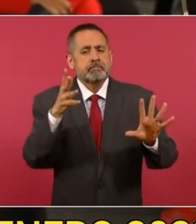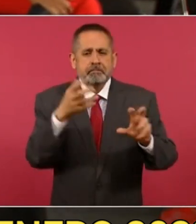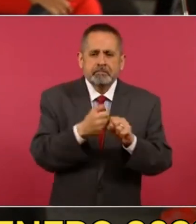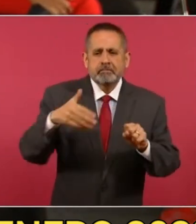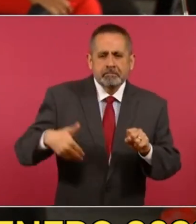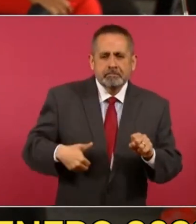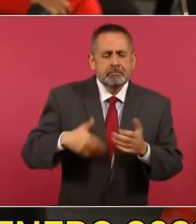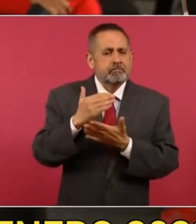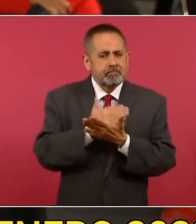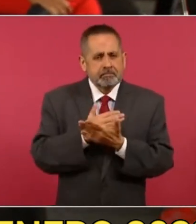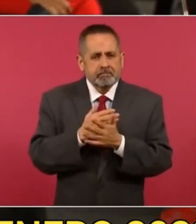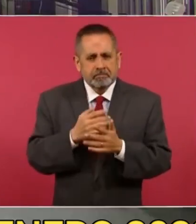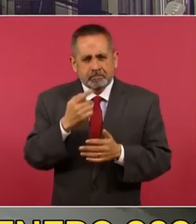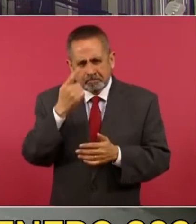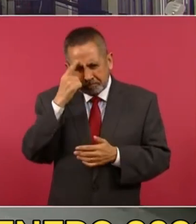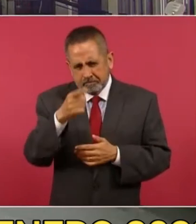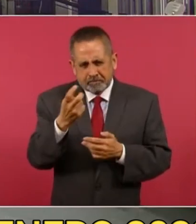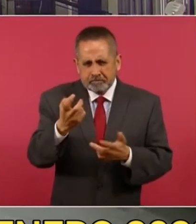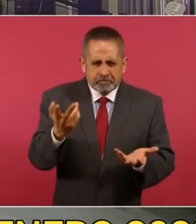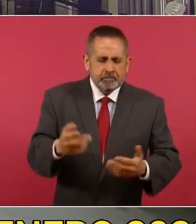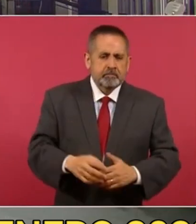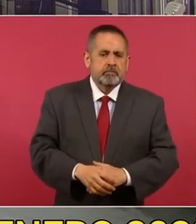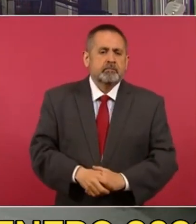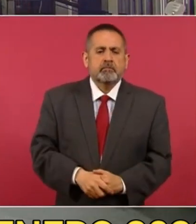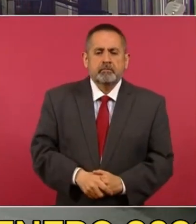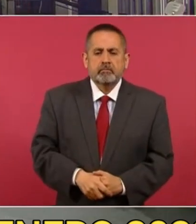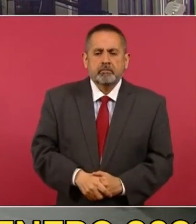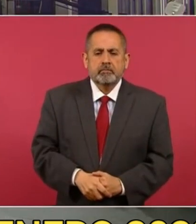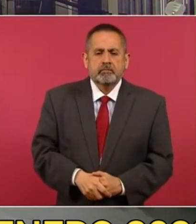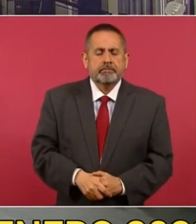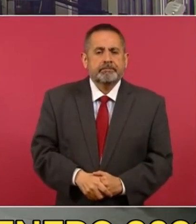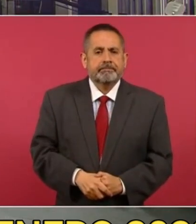se sigan repitiendo, presidente. Es